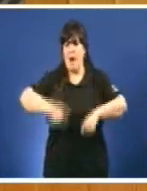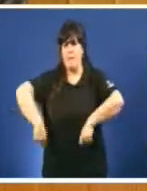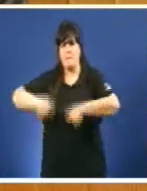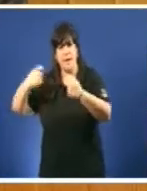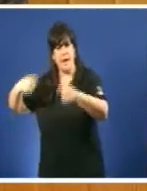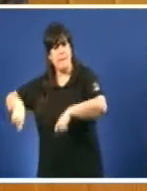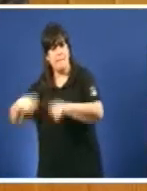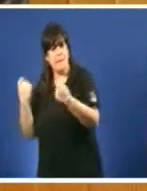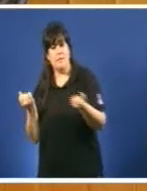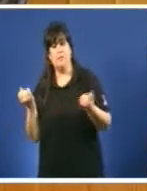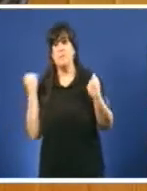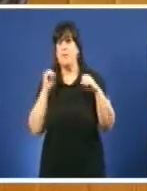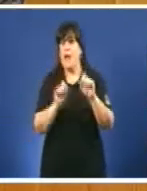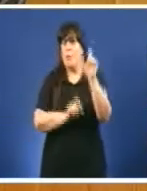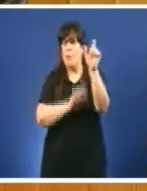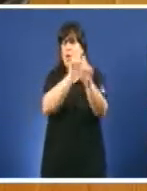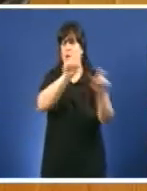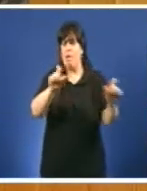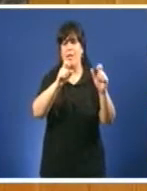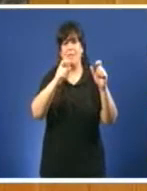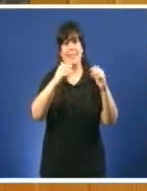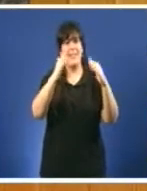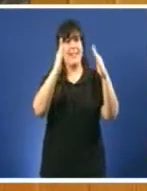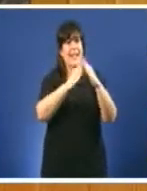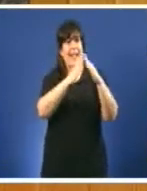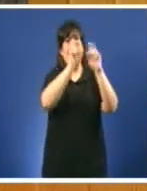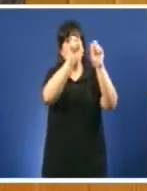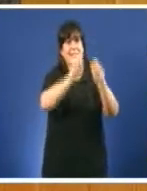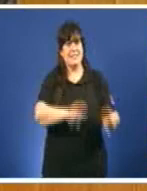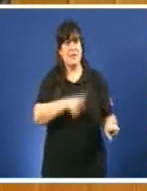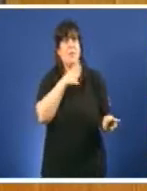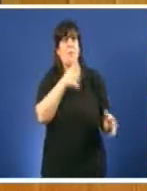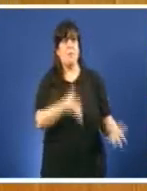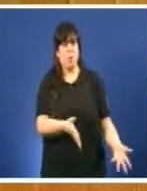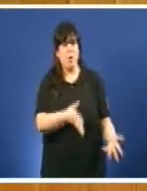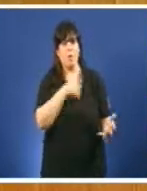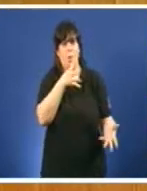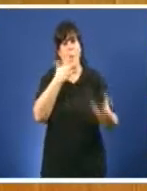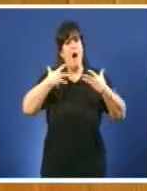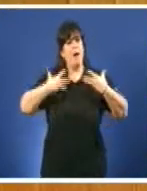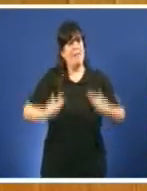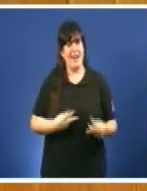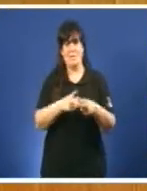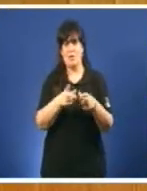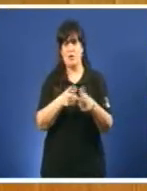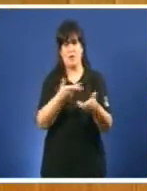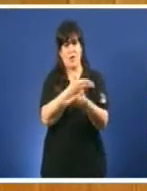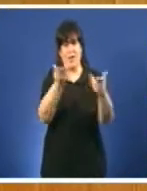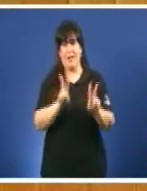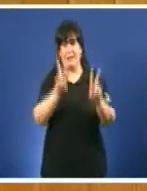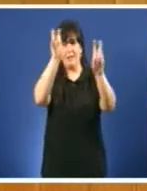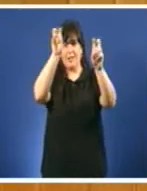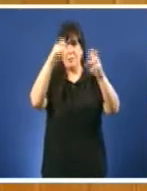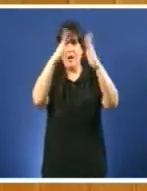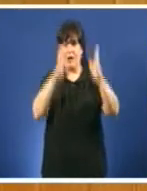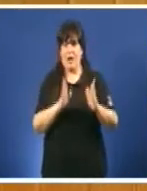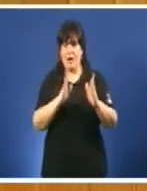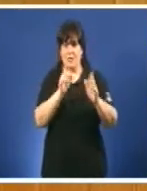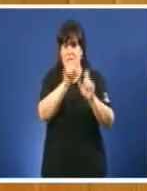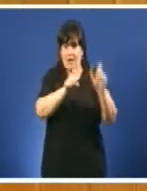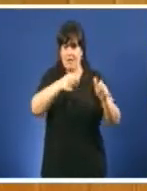xente quedou sen morada polo vergoñento drama social dos desafiuzamentos, en promoción de emprego o